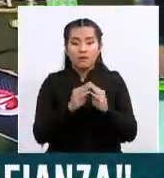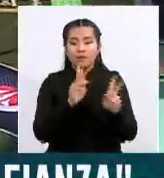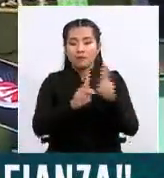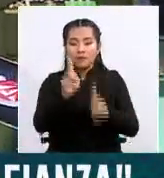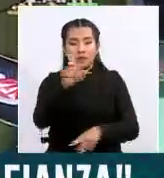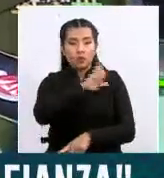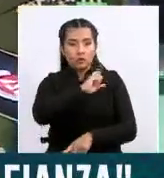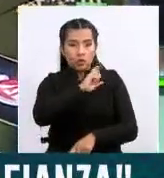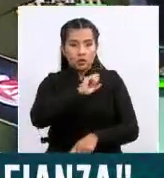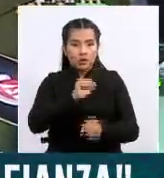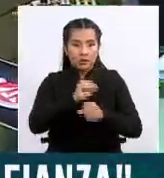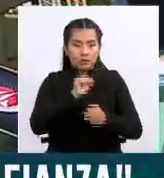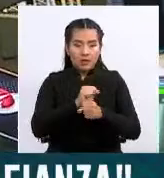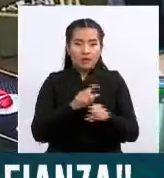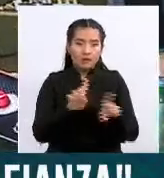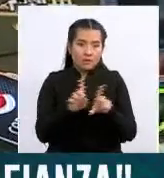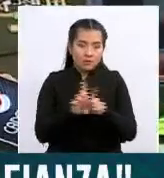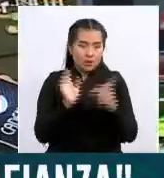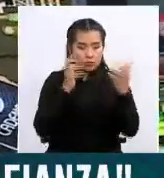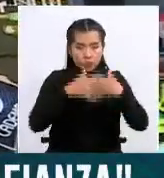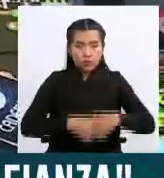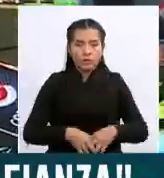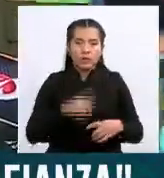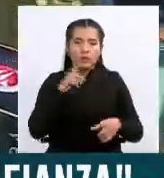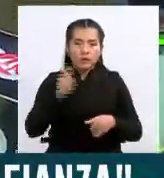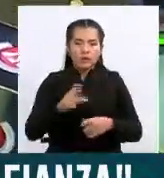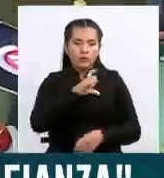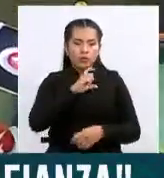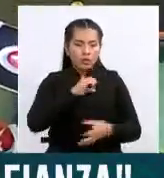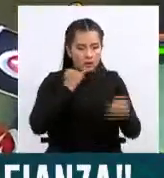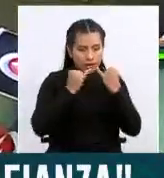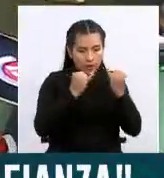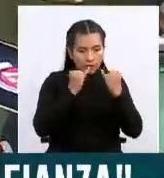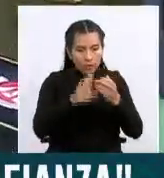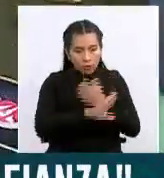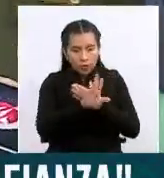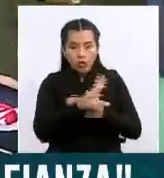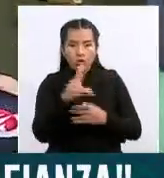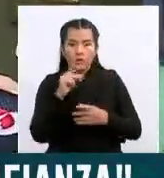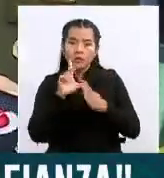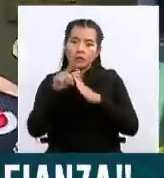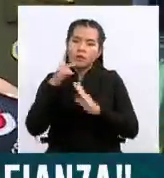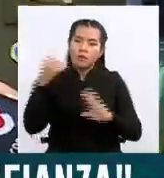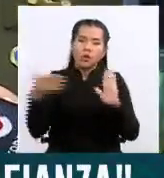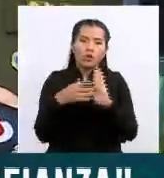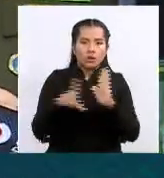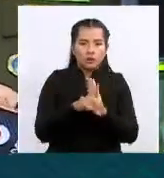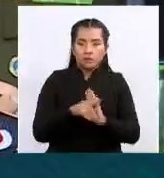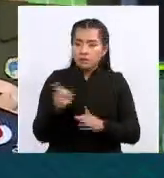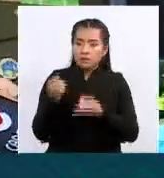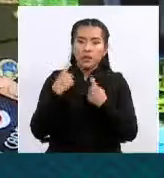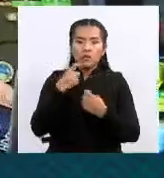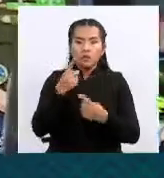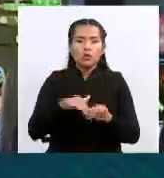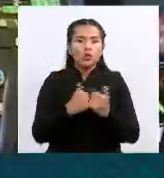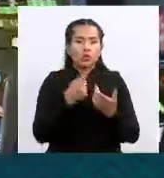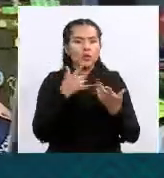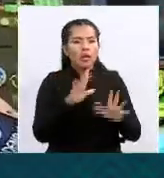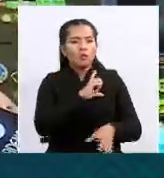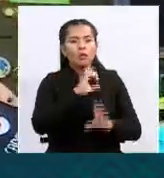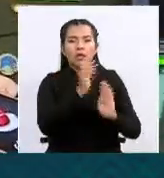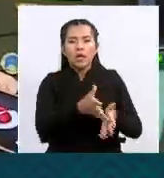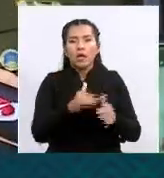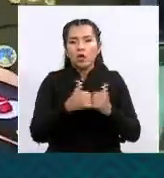policía frente al común de la gente es informarle cómo puede evitar ser víctima de este delito. Usted me pregunta, ¿cómo deja la policía? La